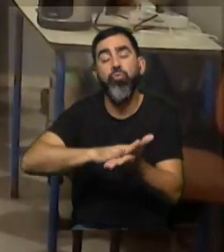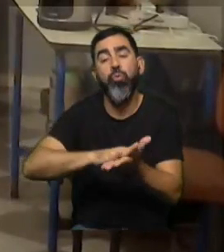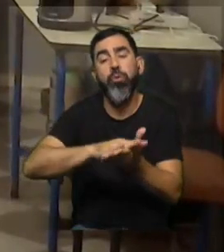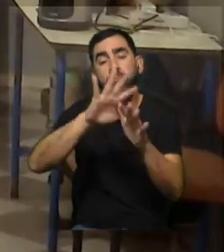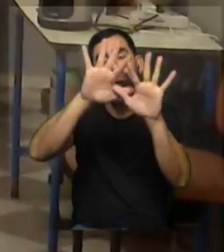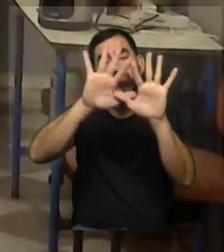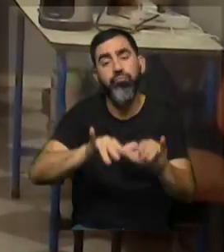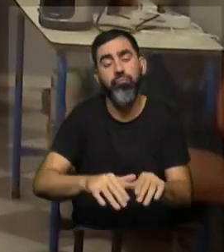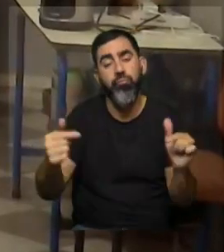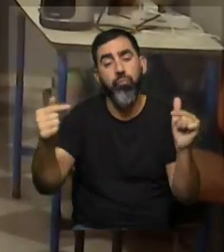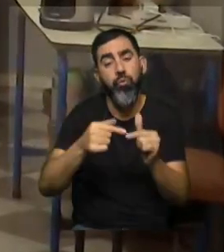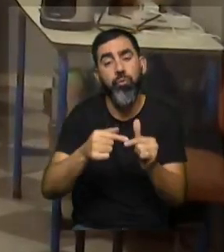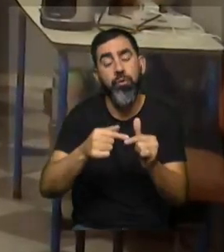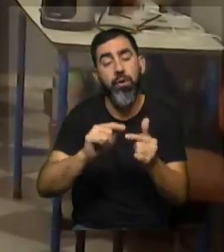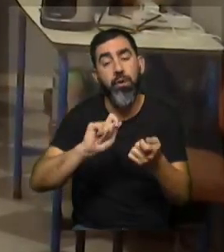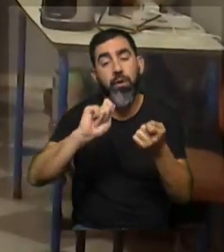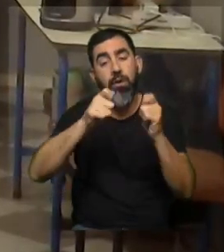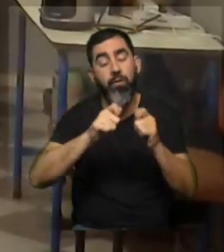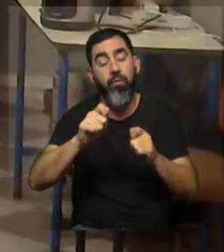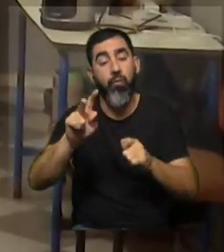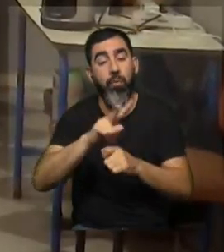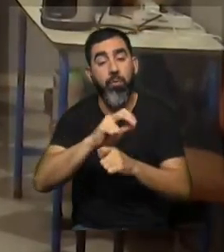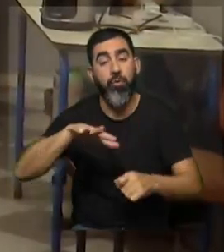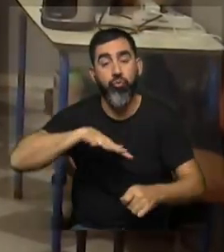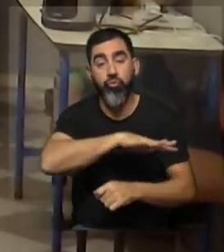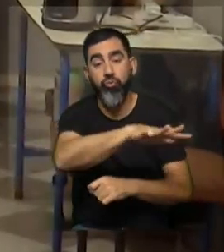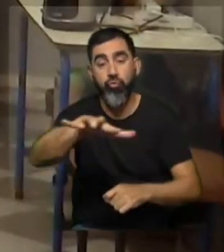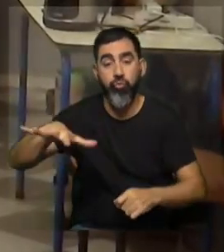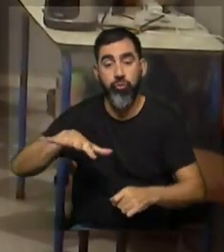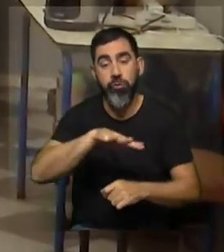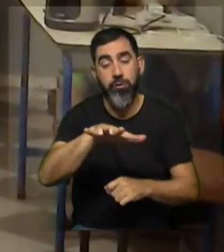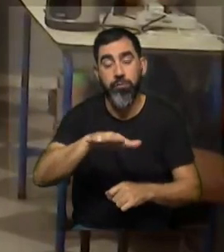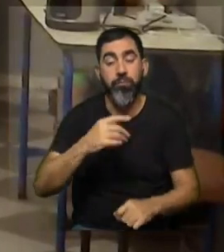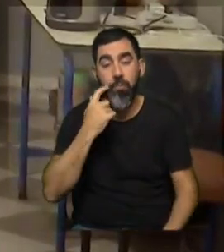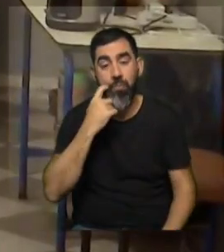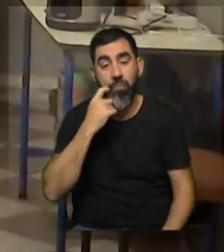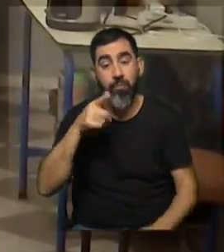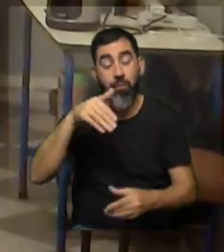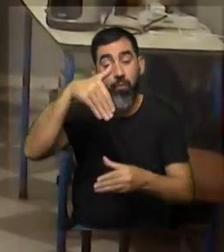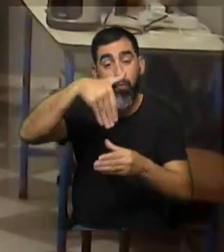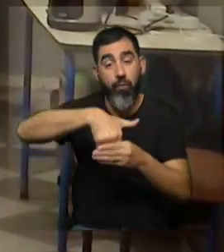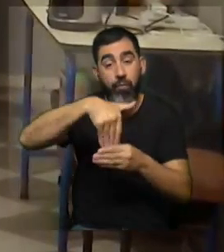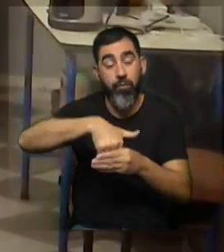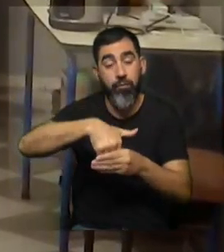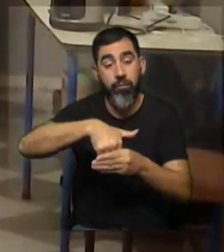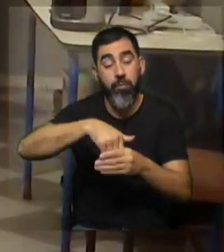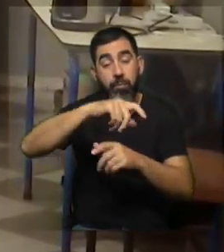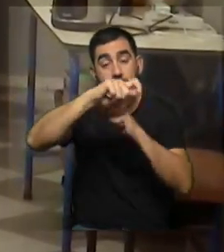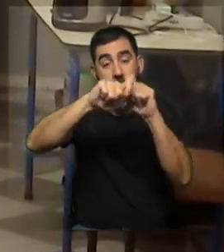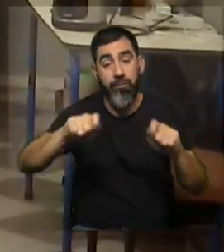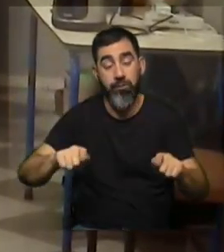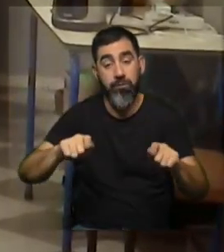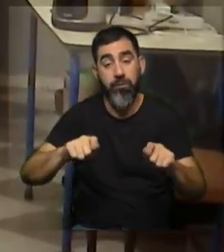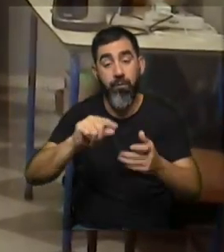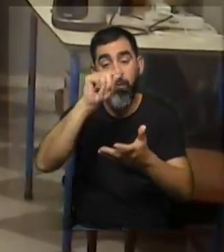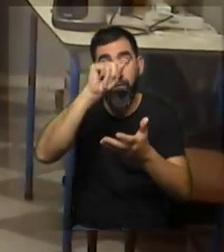contra la reforma de la previsión social de la seguridad social está referéndum que el pixent